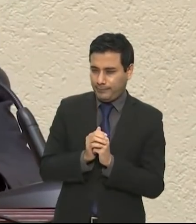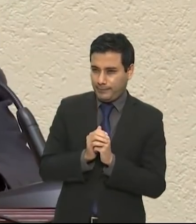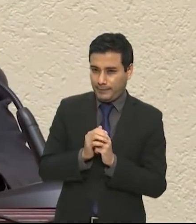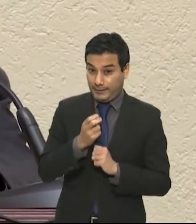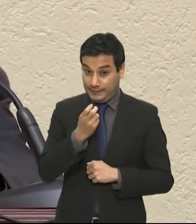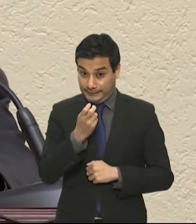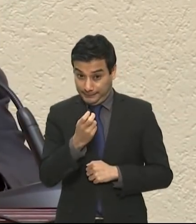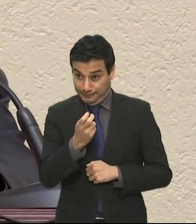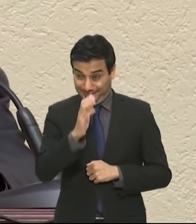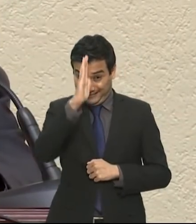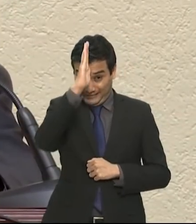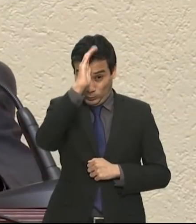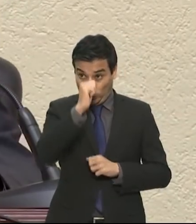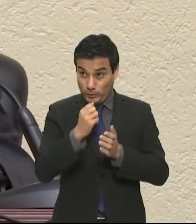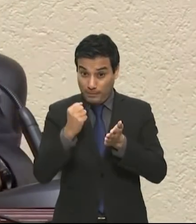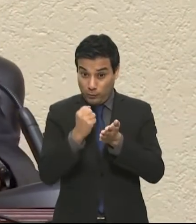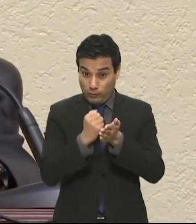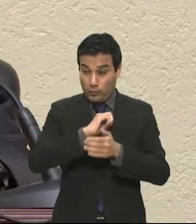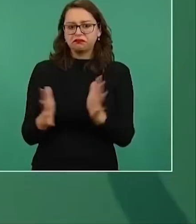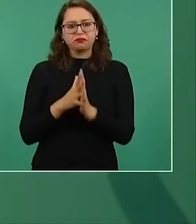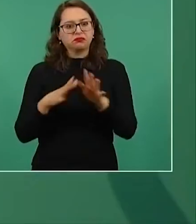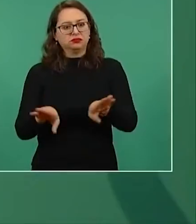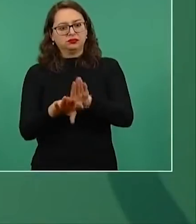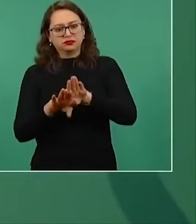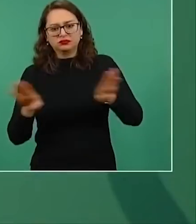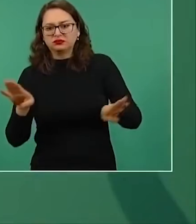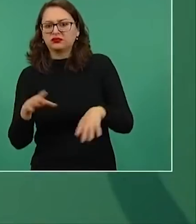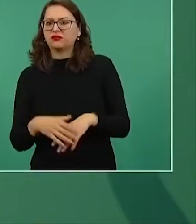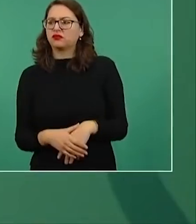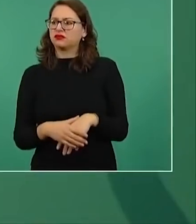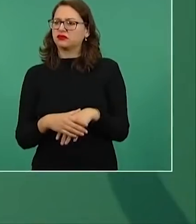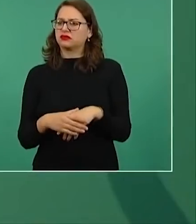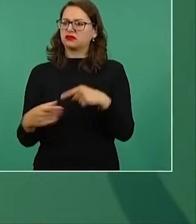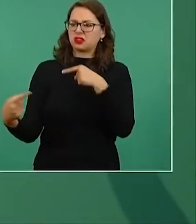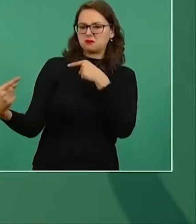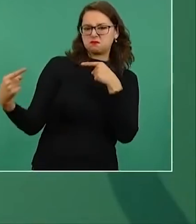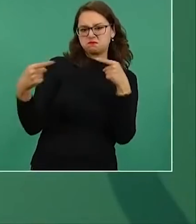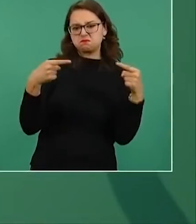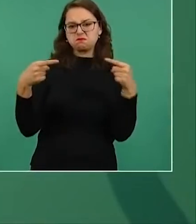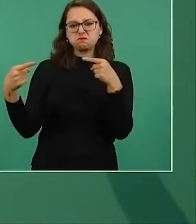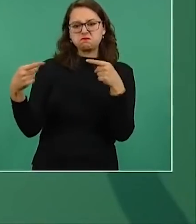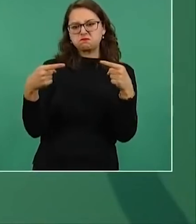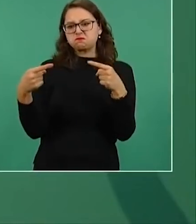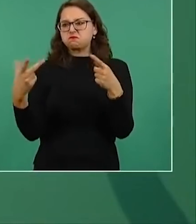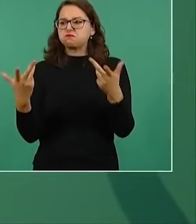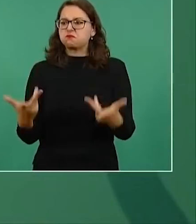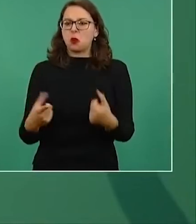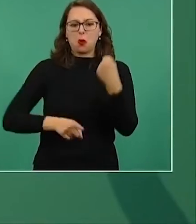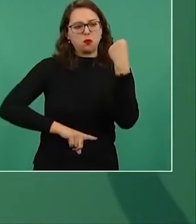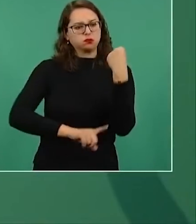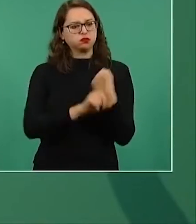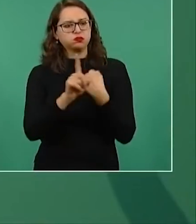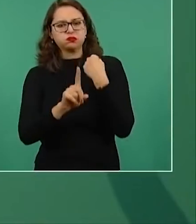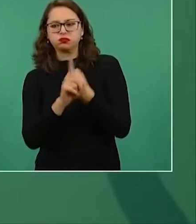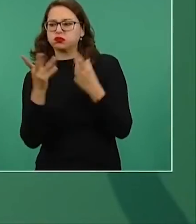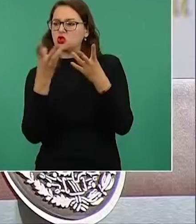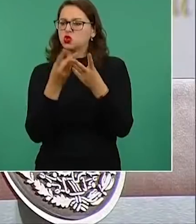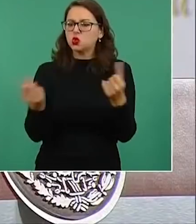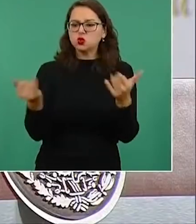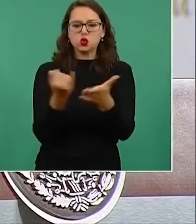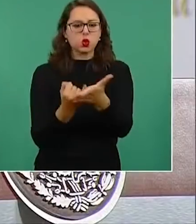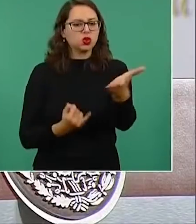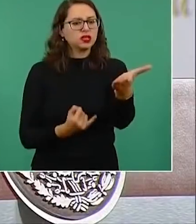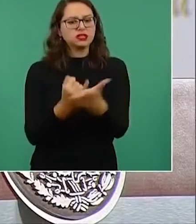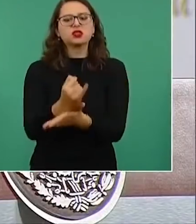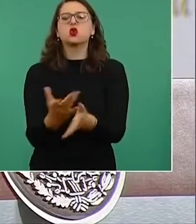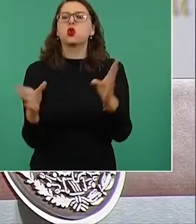millones de pesos. El requerimiento de la ampliación del presupuesto fue solicitada por el INE, luego que la evidencia, en cuanto